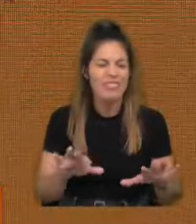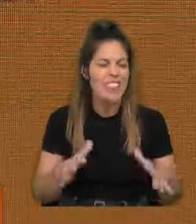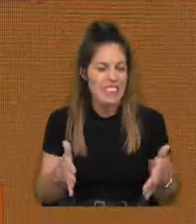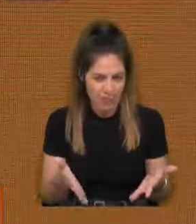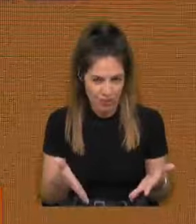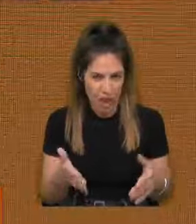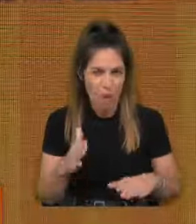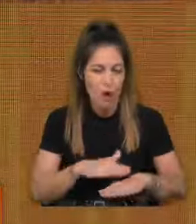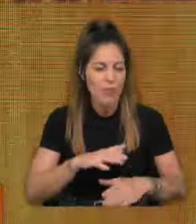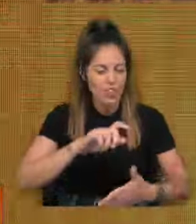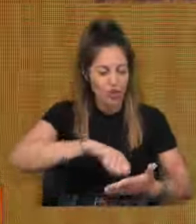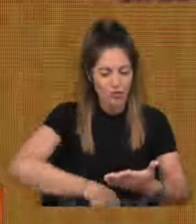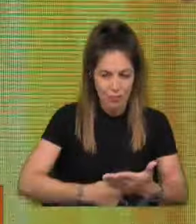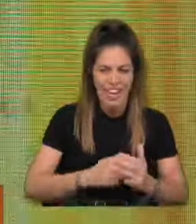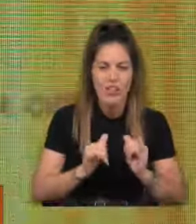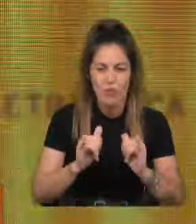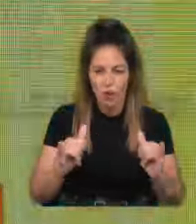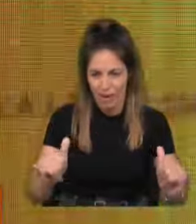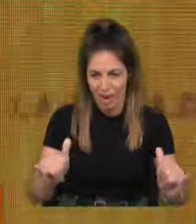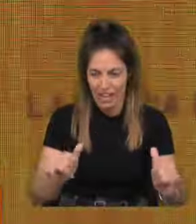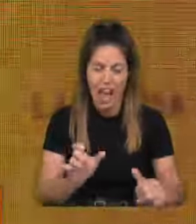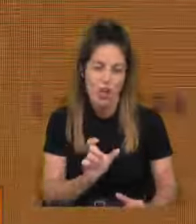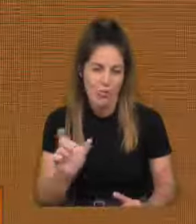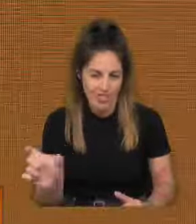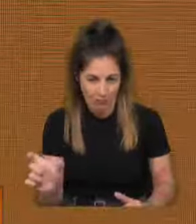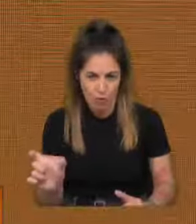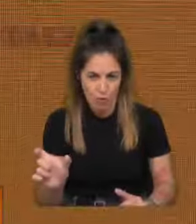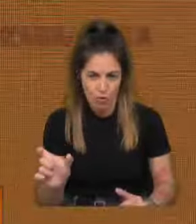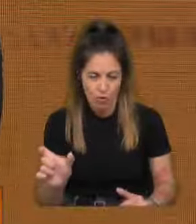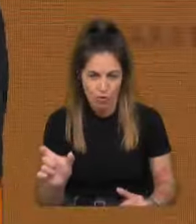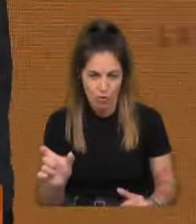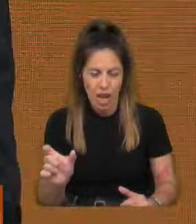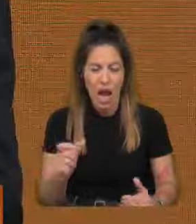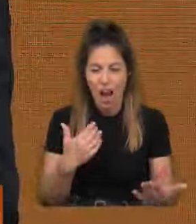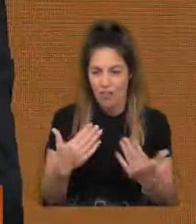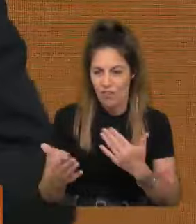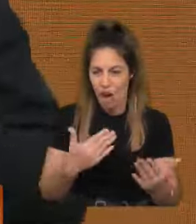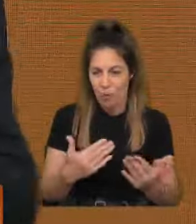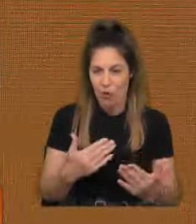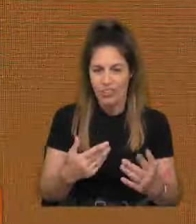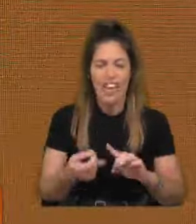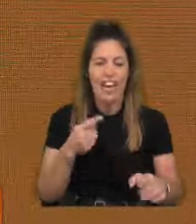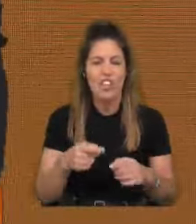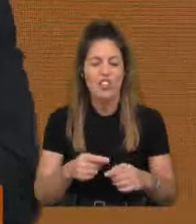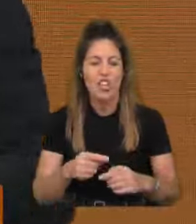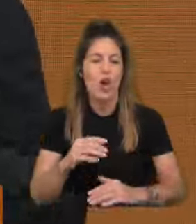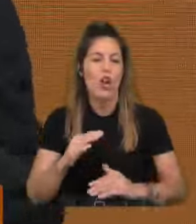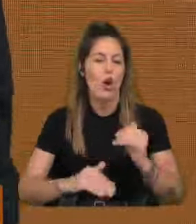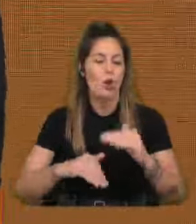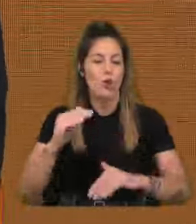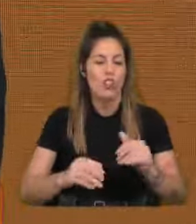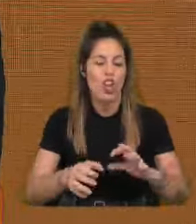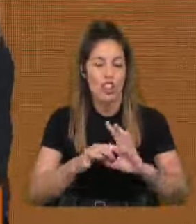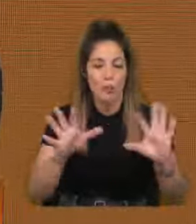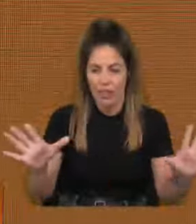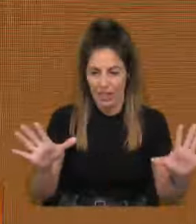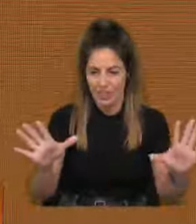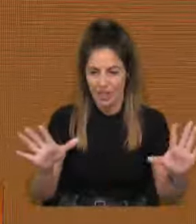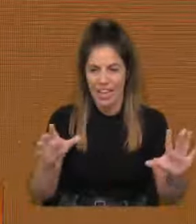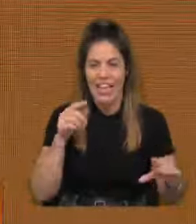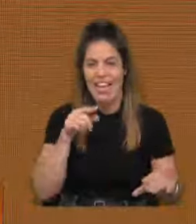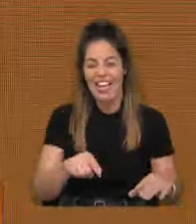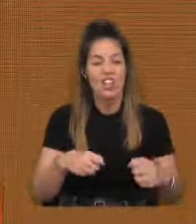que a la hora de firmar informamos argumentamos controver temos porque tiene que ver con una construcción democrática desde abajo y